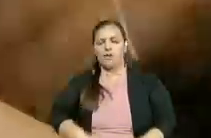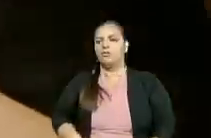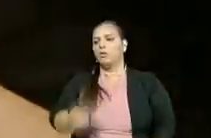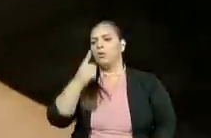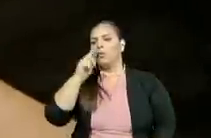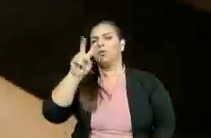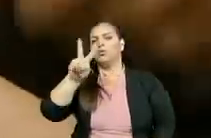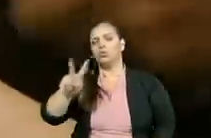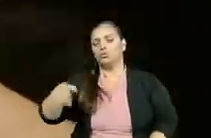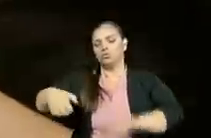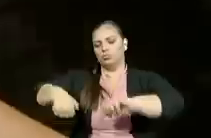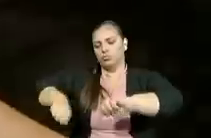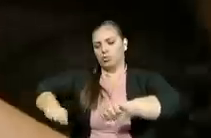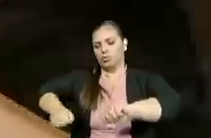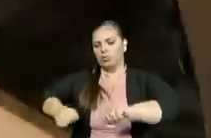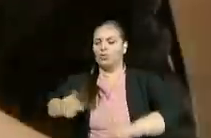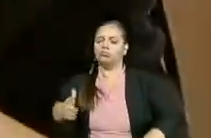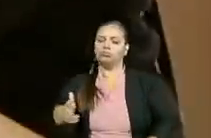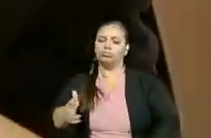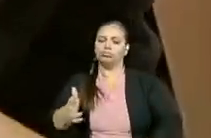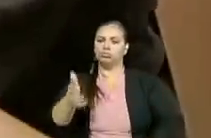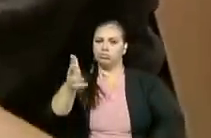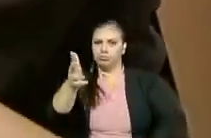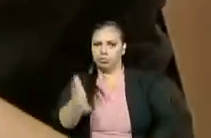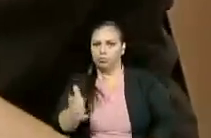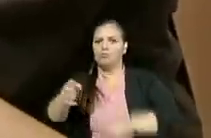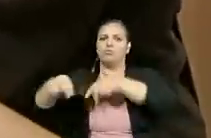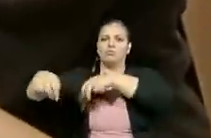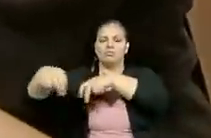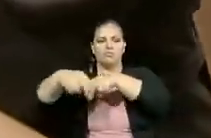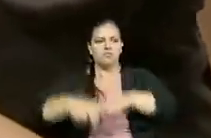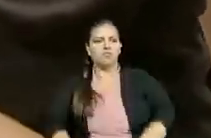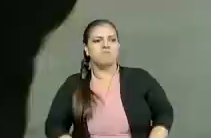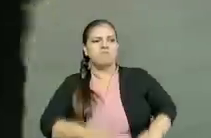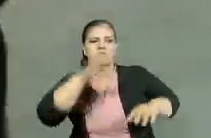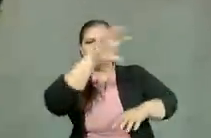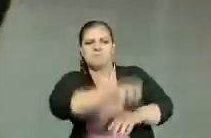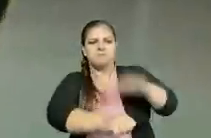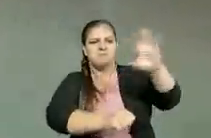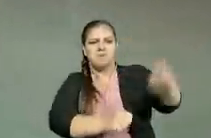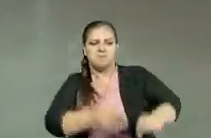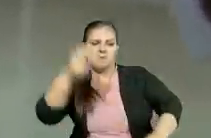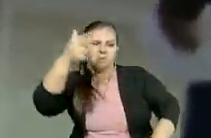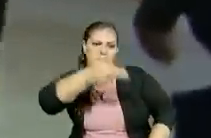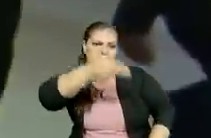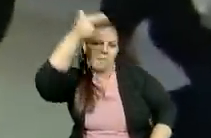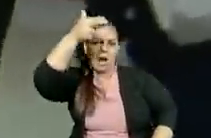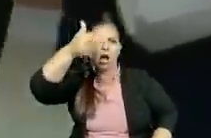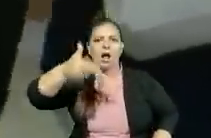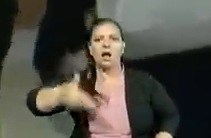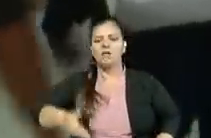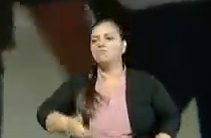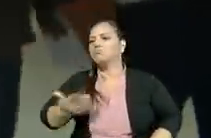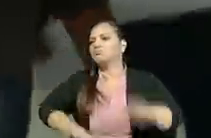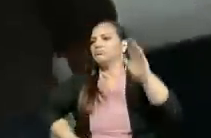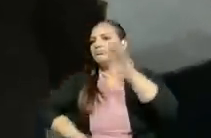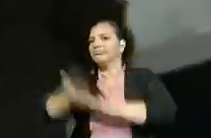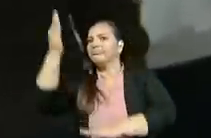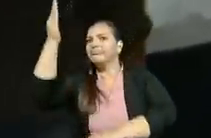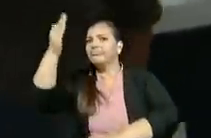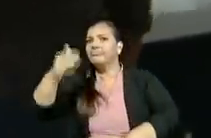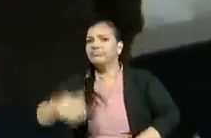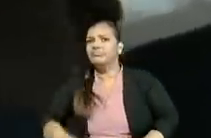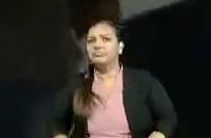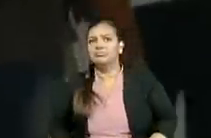ahí dos personas en motos le robaron, se bajaron de la moto, le dispararon y le robaron. Eso solo sabemos que le dispararon y se fueron en la moto. Una